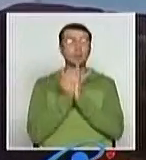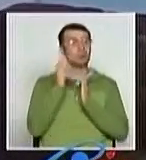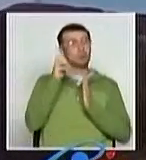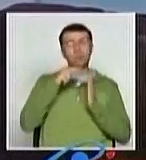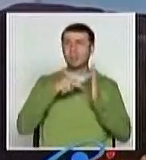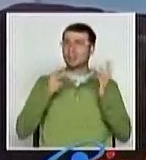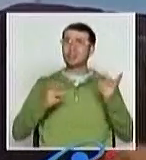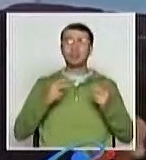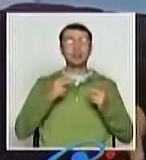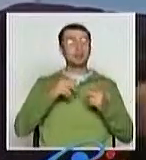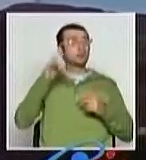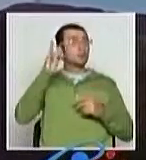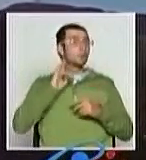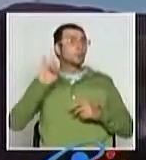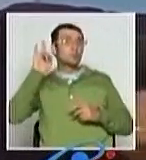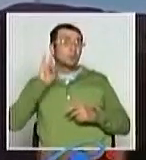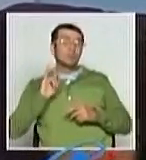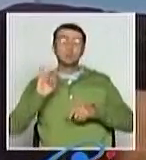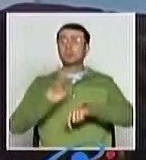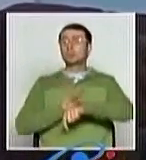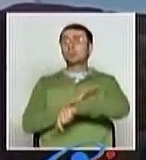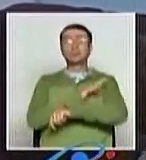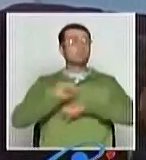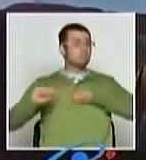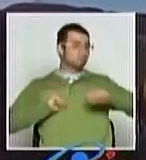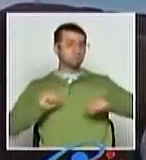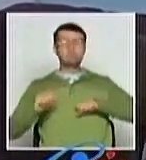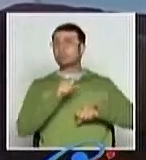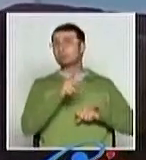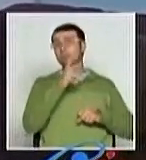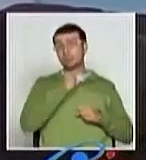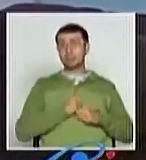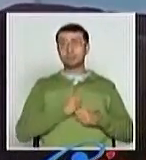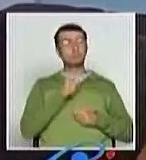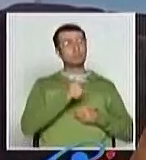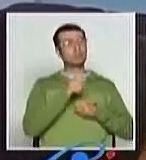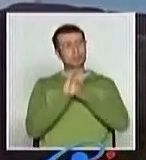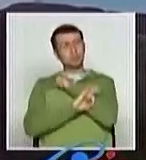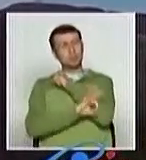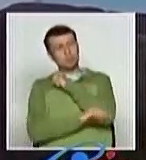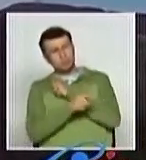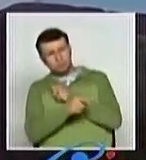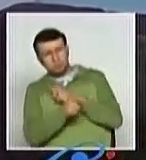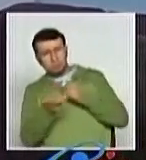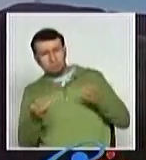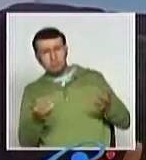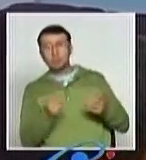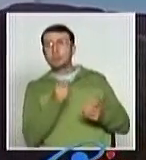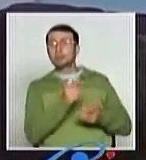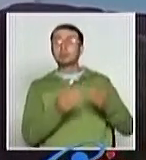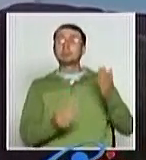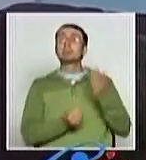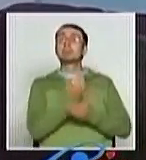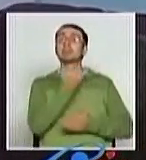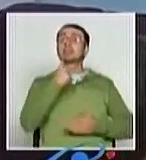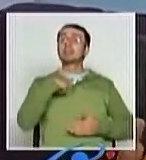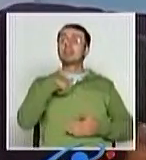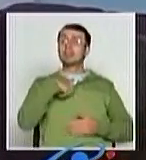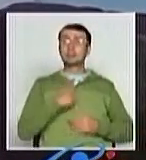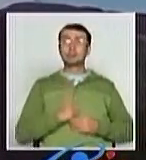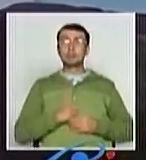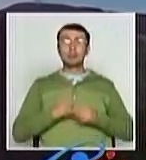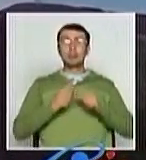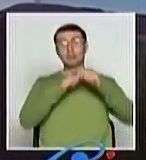música no hacía ejercicio entonces su círculo de vida y psicología se llama comenzaba a tener lo que llama espiral